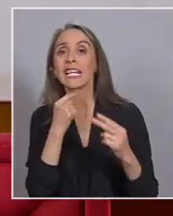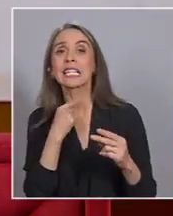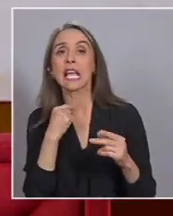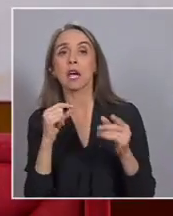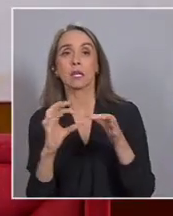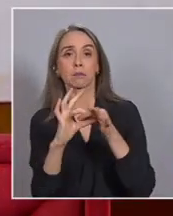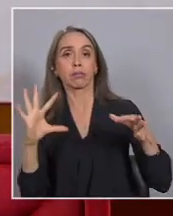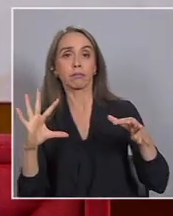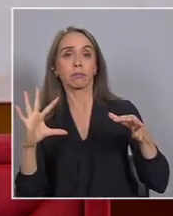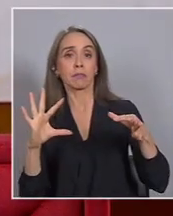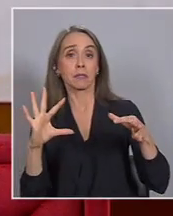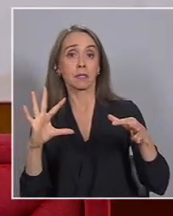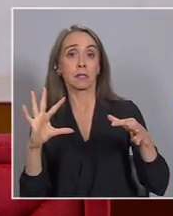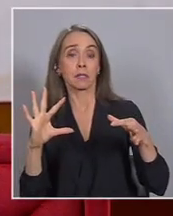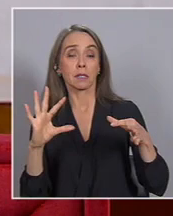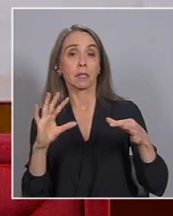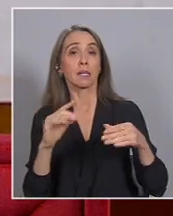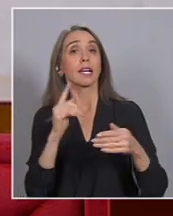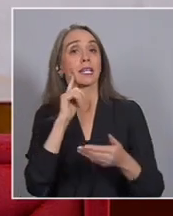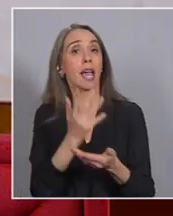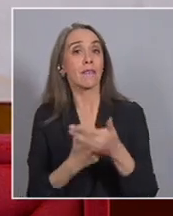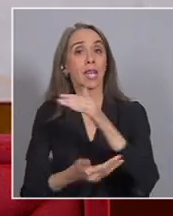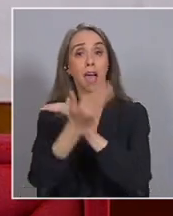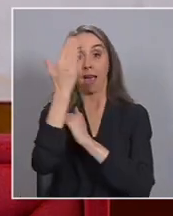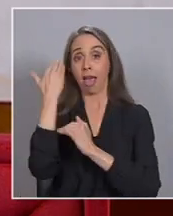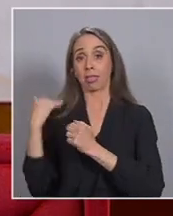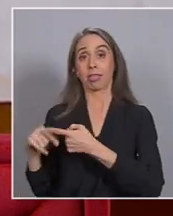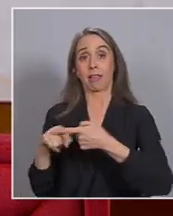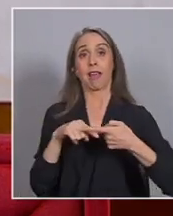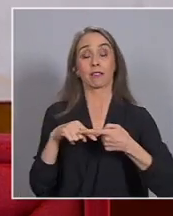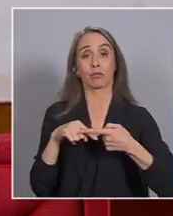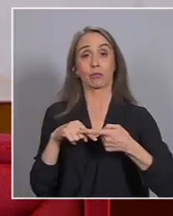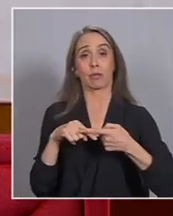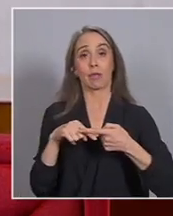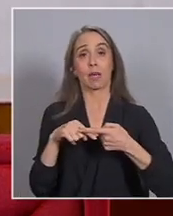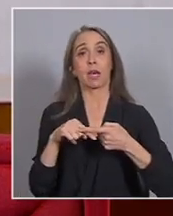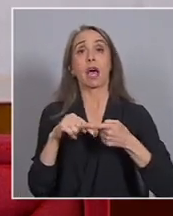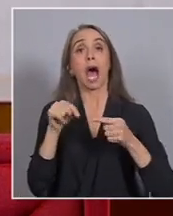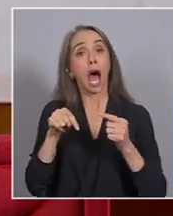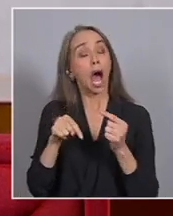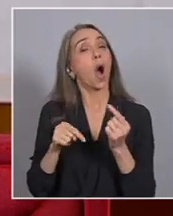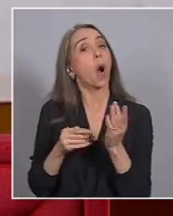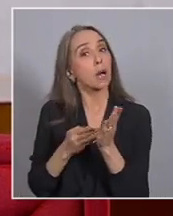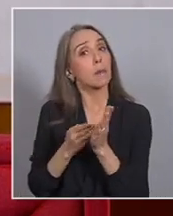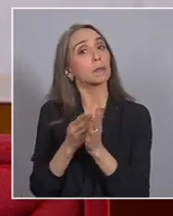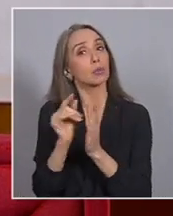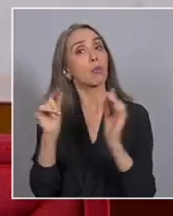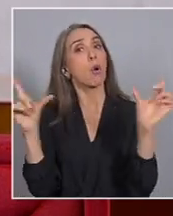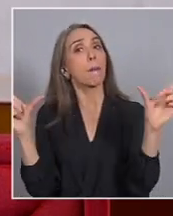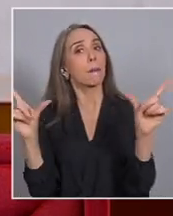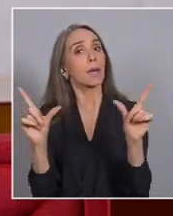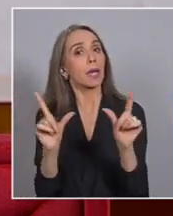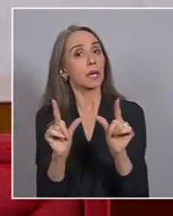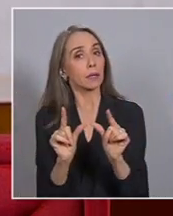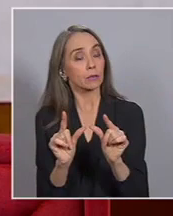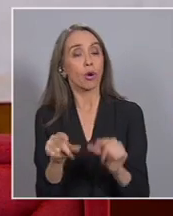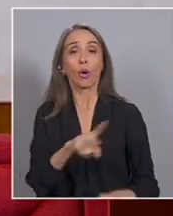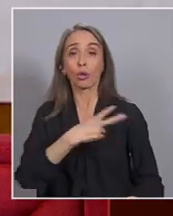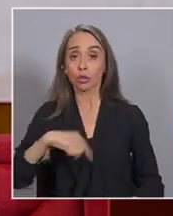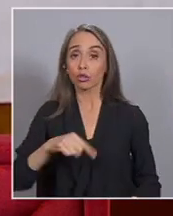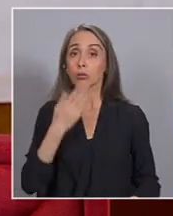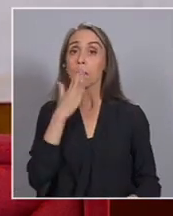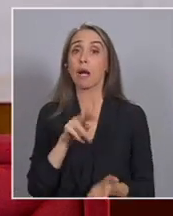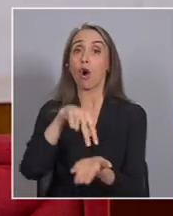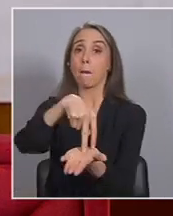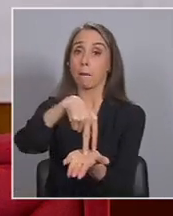disolventes que existían en nuestra sociedad al menos han comenzado a retroceder. Estamos mejor